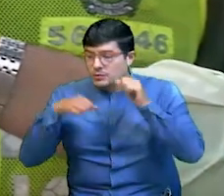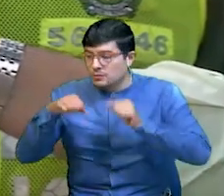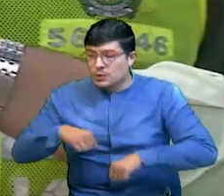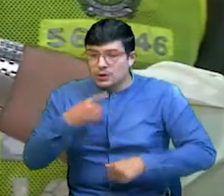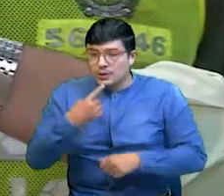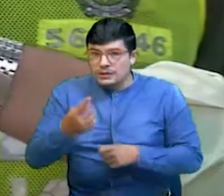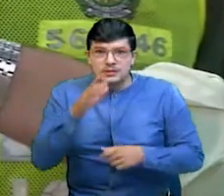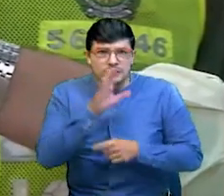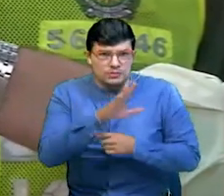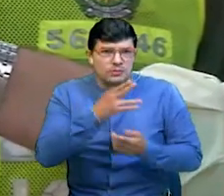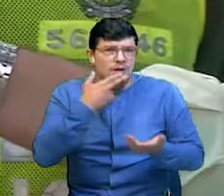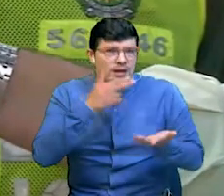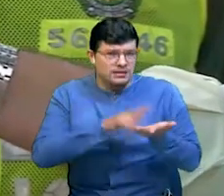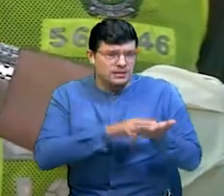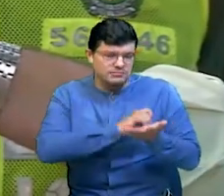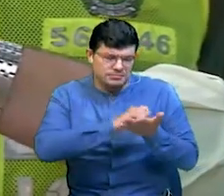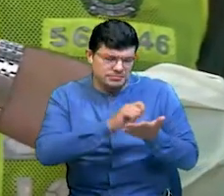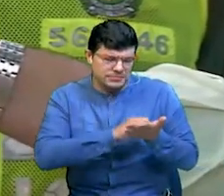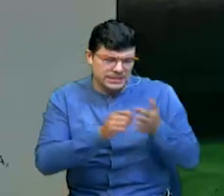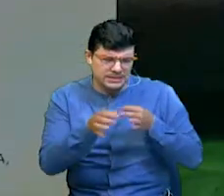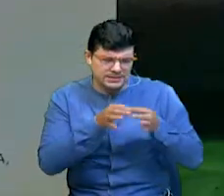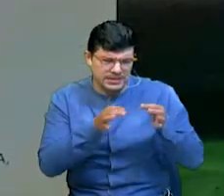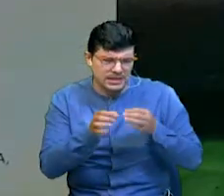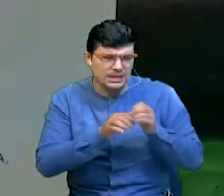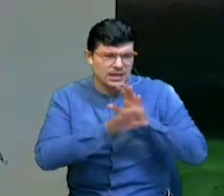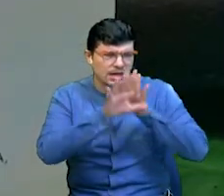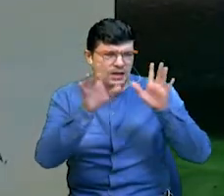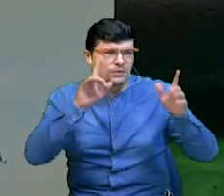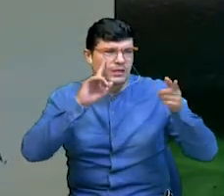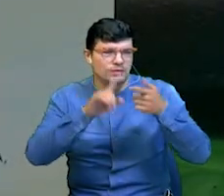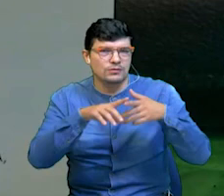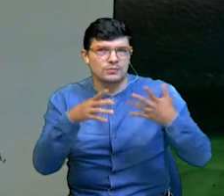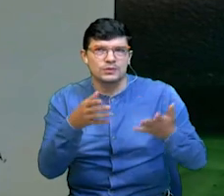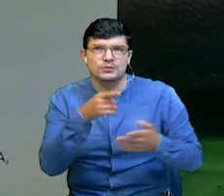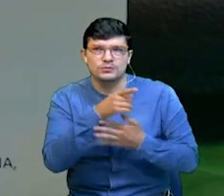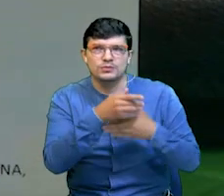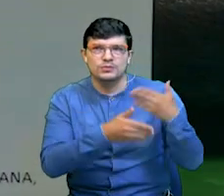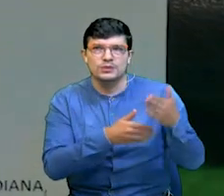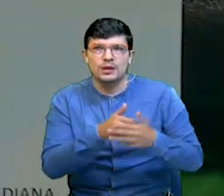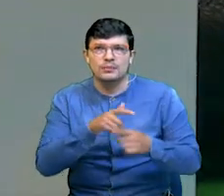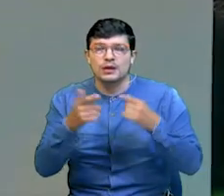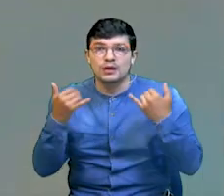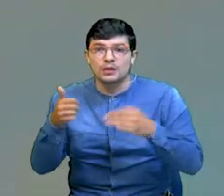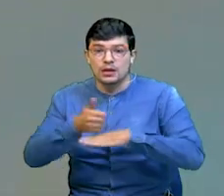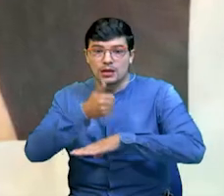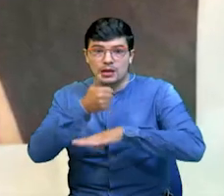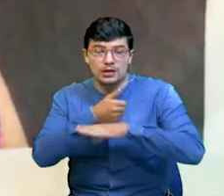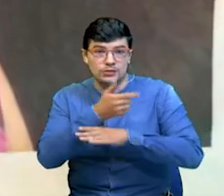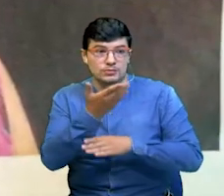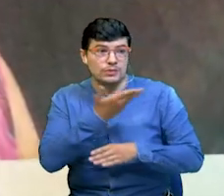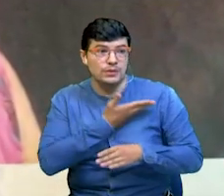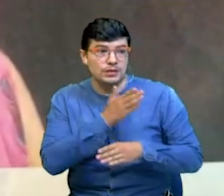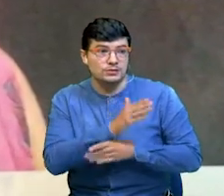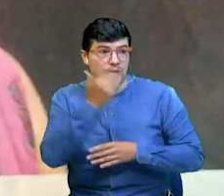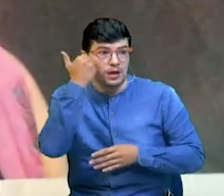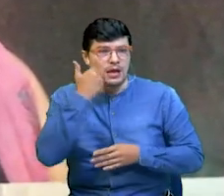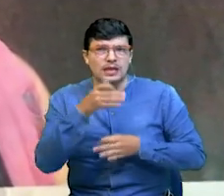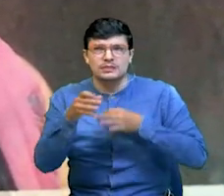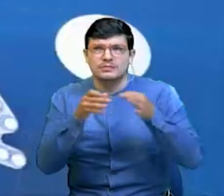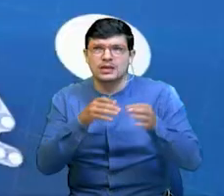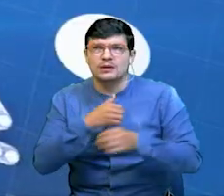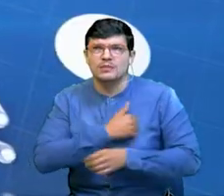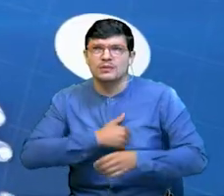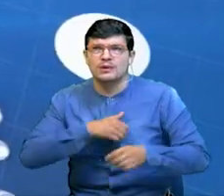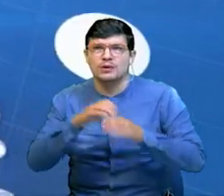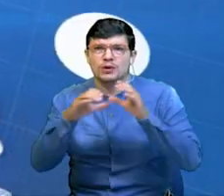aclara mucho de sus intenciones y propósitos el comandante de la policía pidió a la madre de la menor que explique a los medios